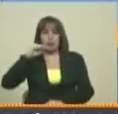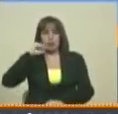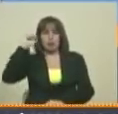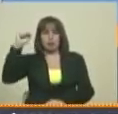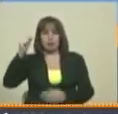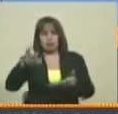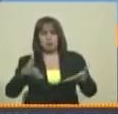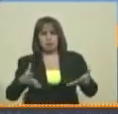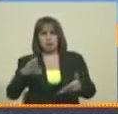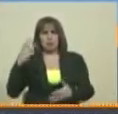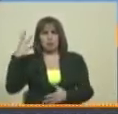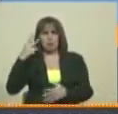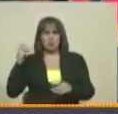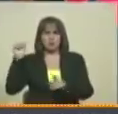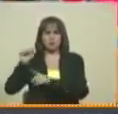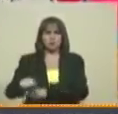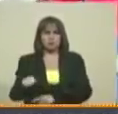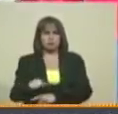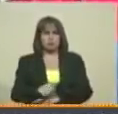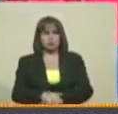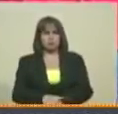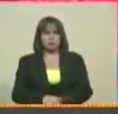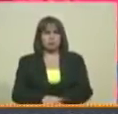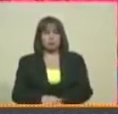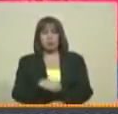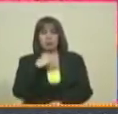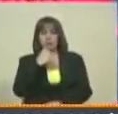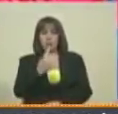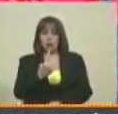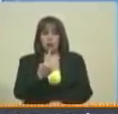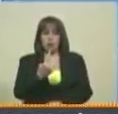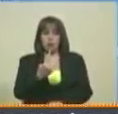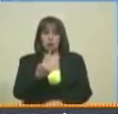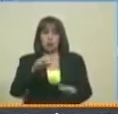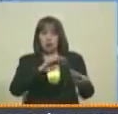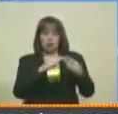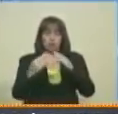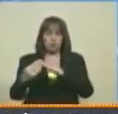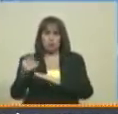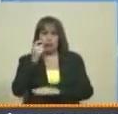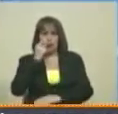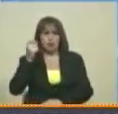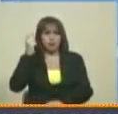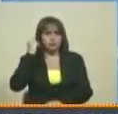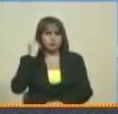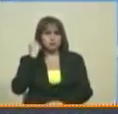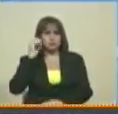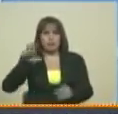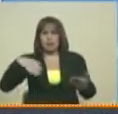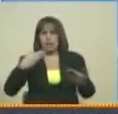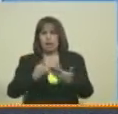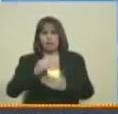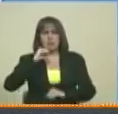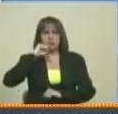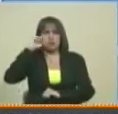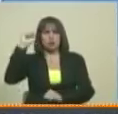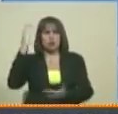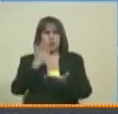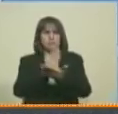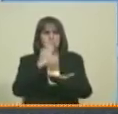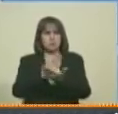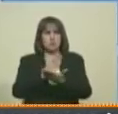victoria de Washington! ¡Viva! Y digamos con las comunas y los comuneros, ¡hasta la victoria